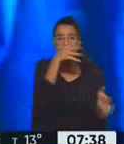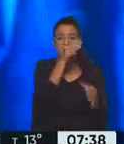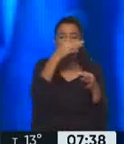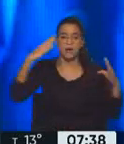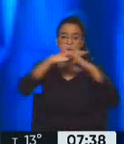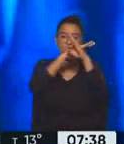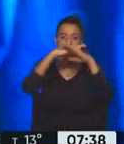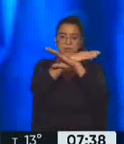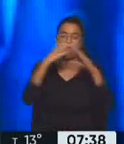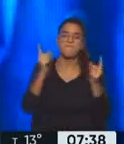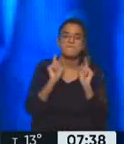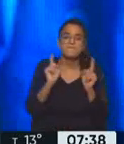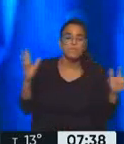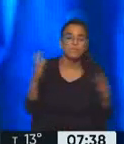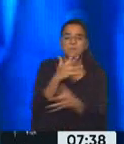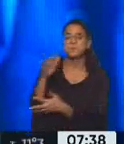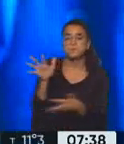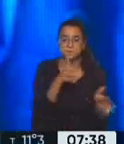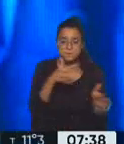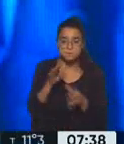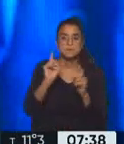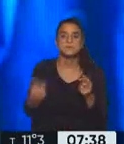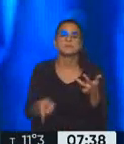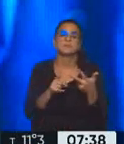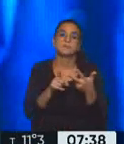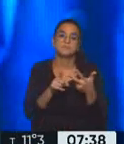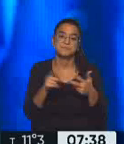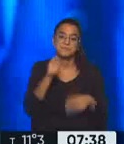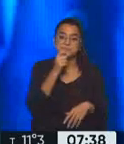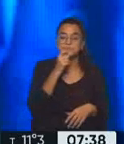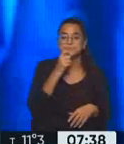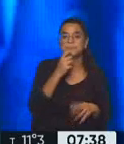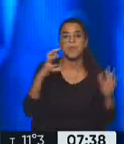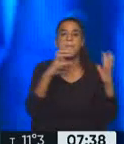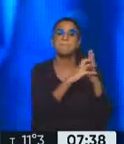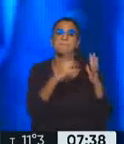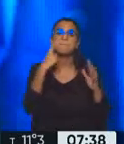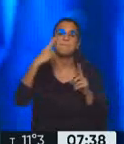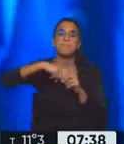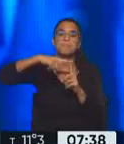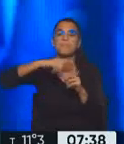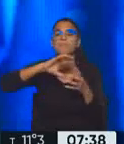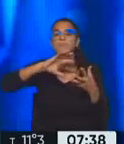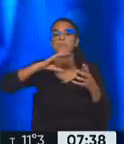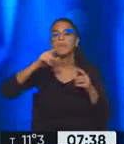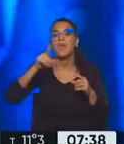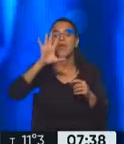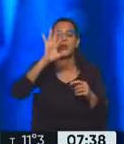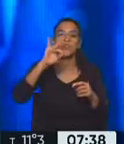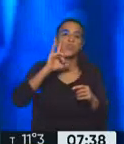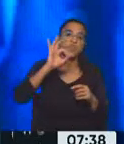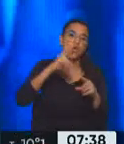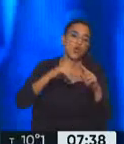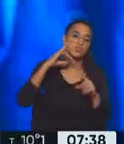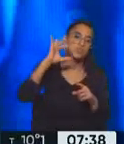cruzada constante también se pueden utilizar los medidores de dióxido de carbono que son marcadores subrogantes de cuán